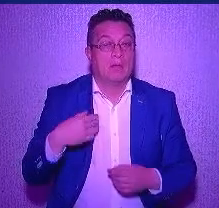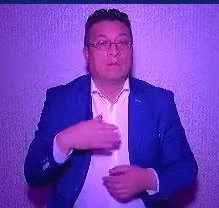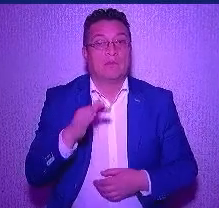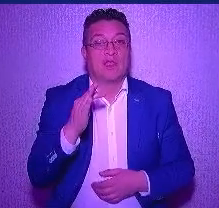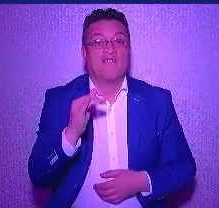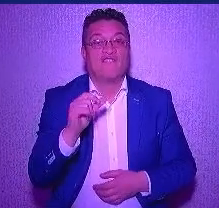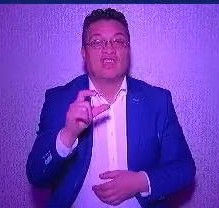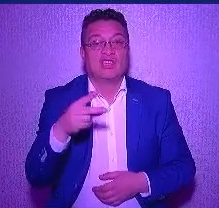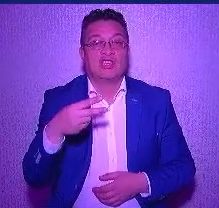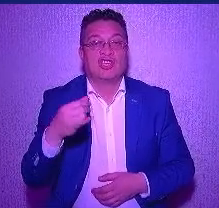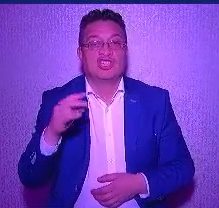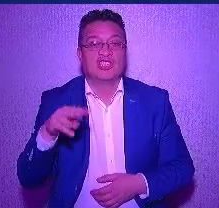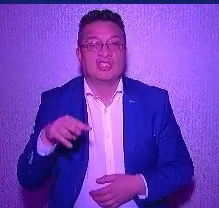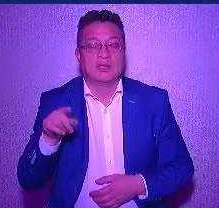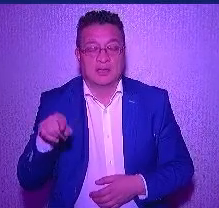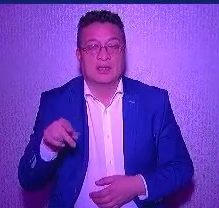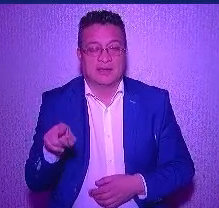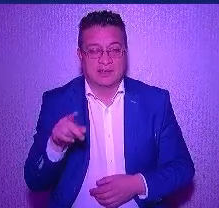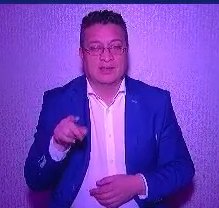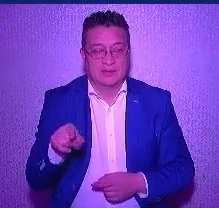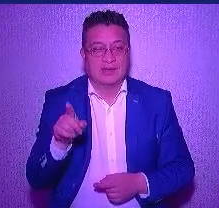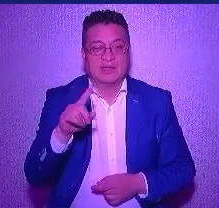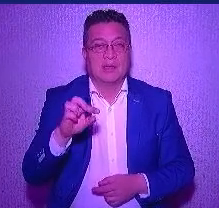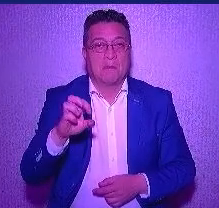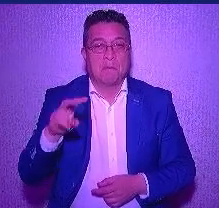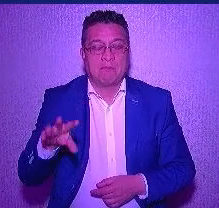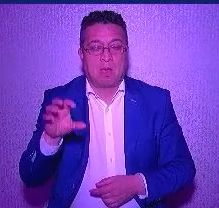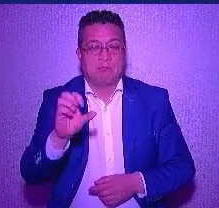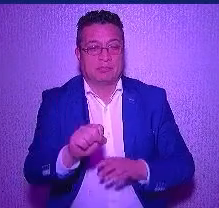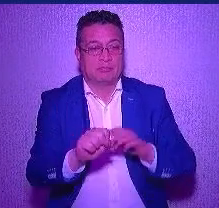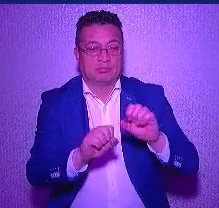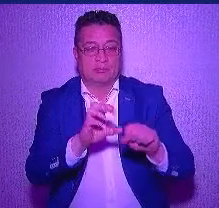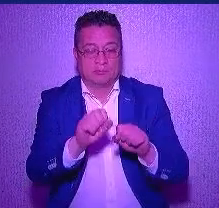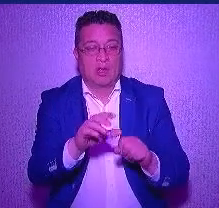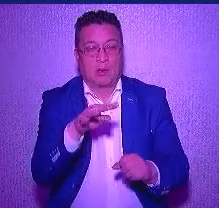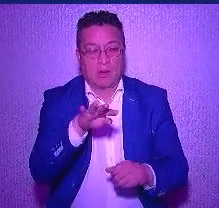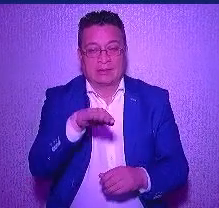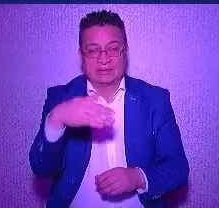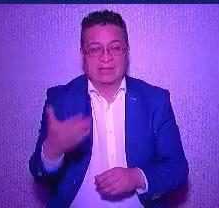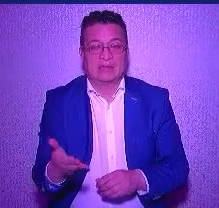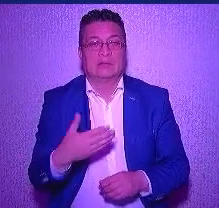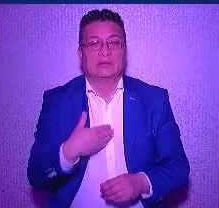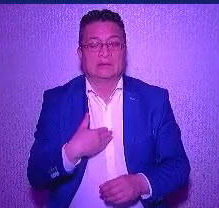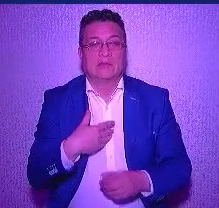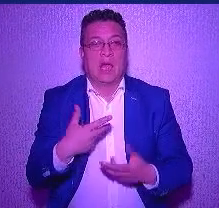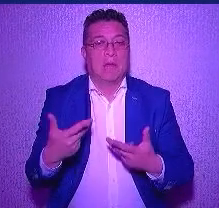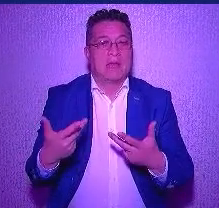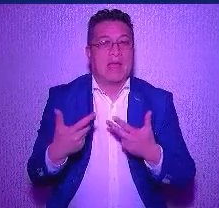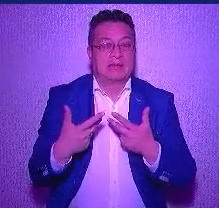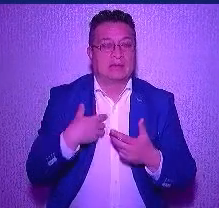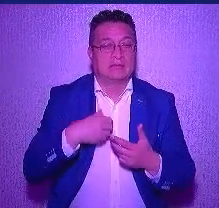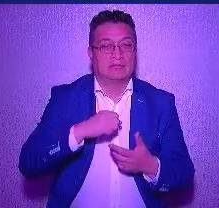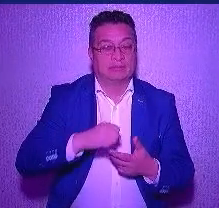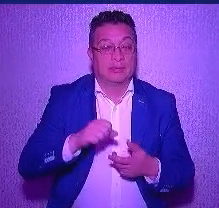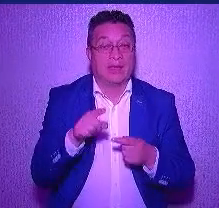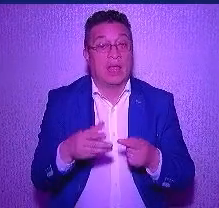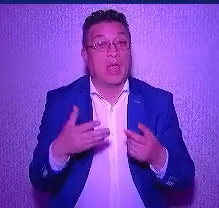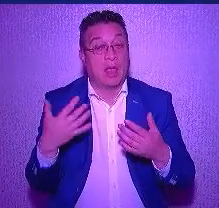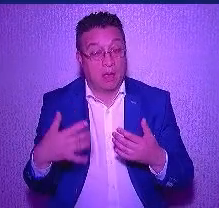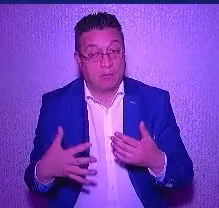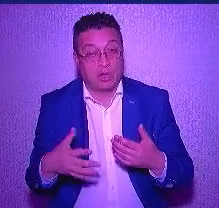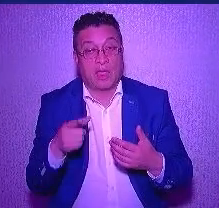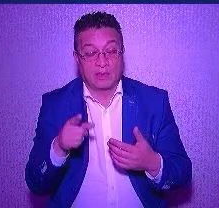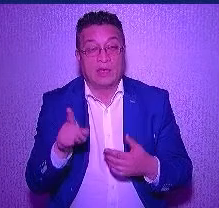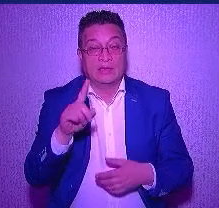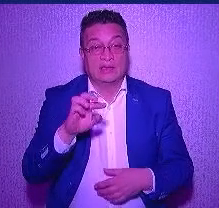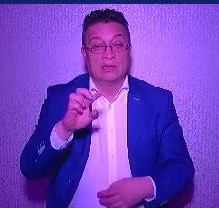es el spam con condiciones para hacer con que el usuario caiga en una amenaza eso es importante porque cuando hablamos de span